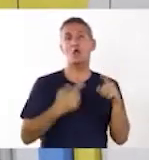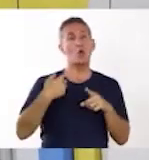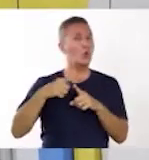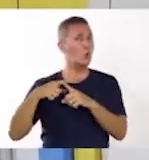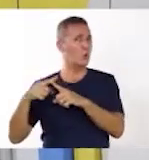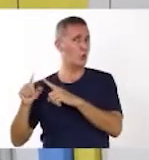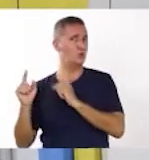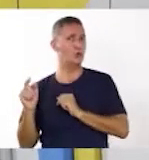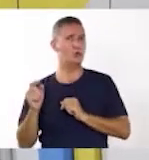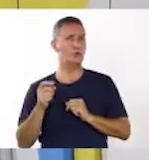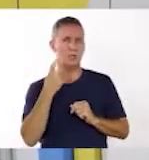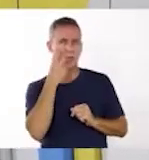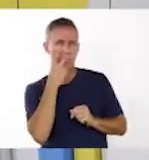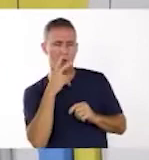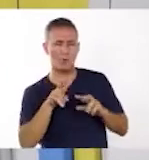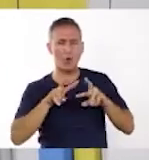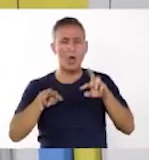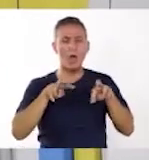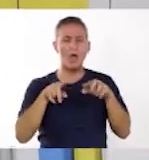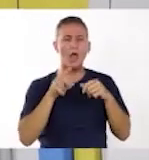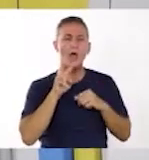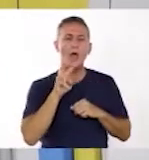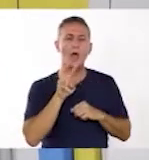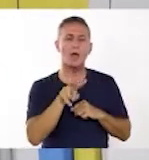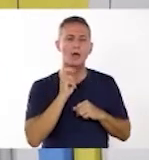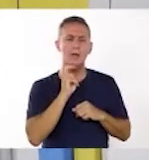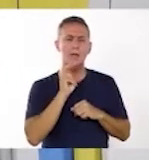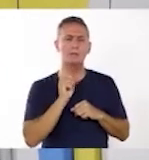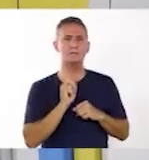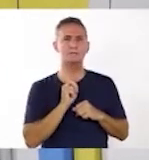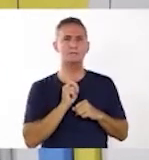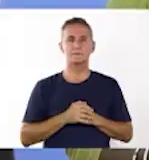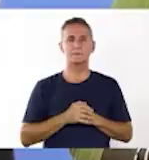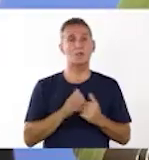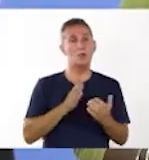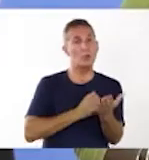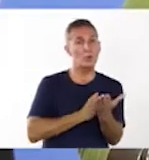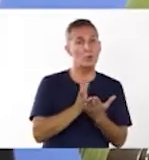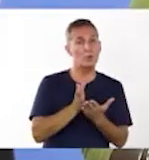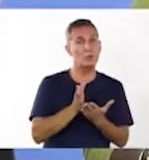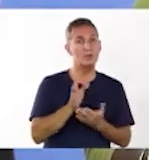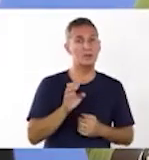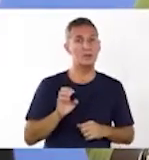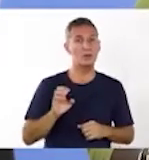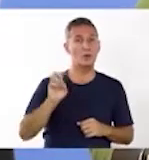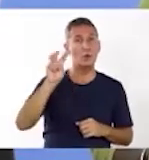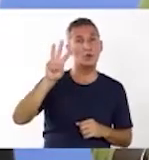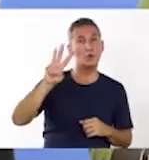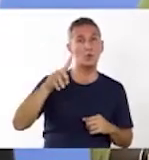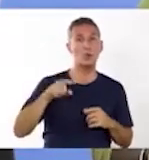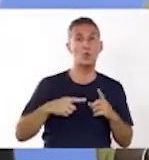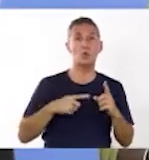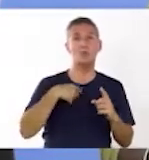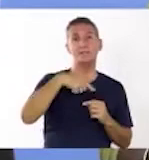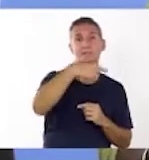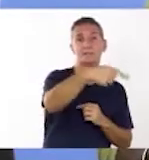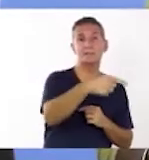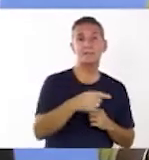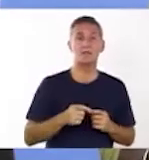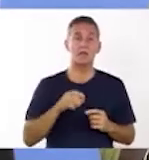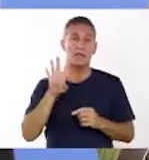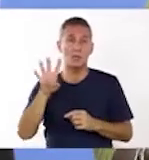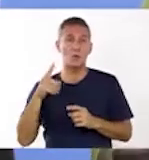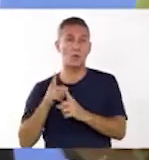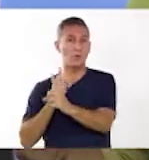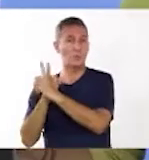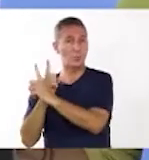estas mismas características u otras que vamos a encontrar. Seguimos con tercero regular y